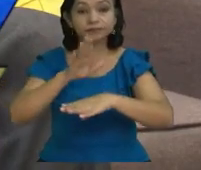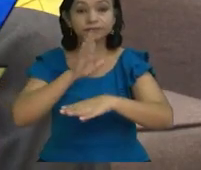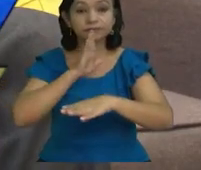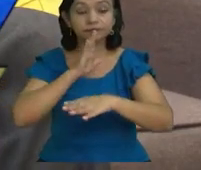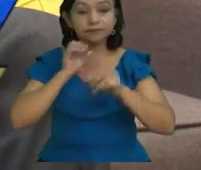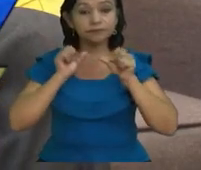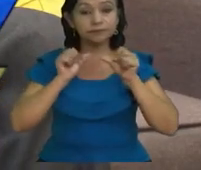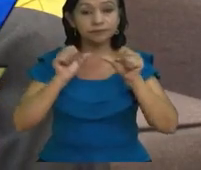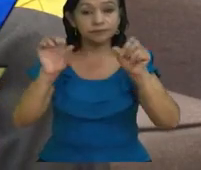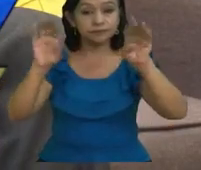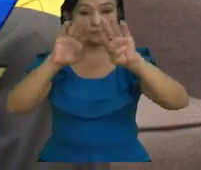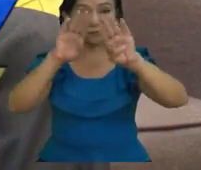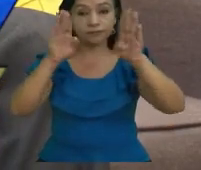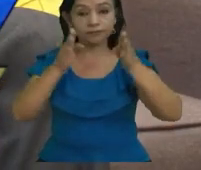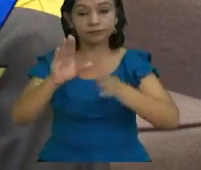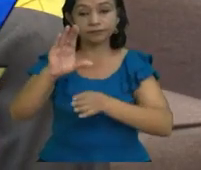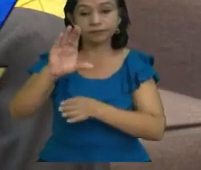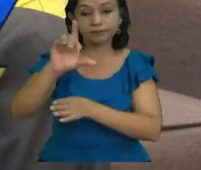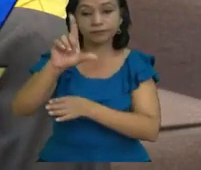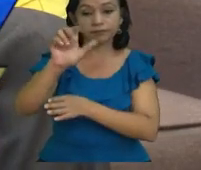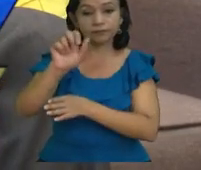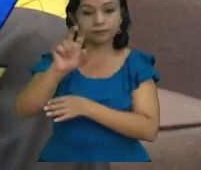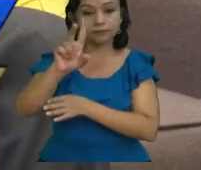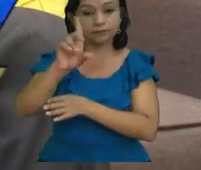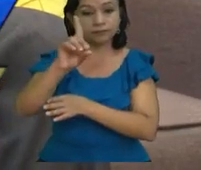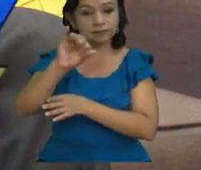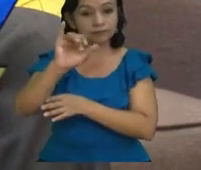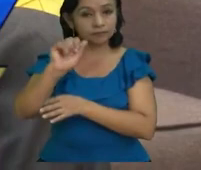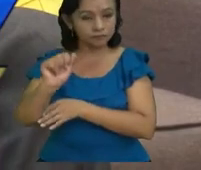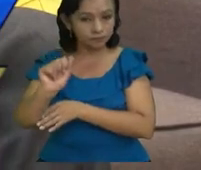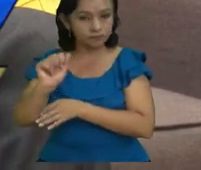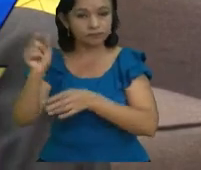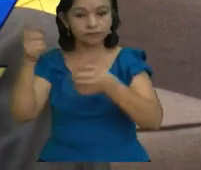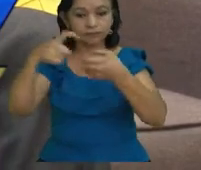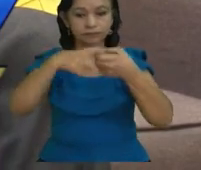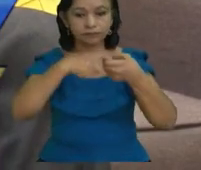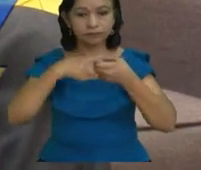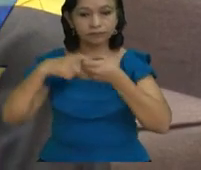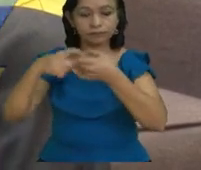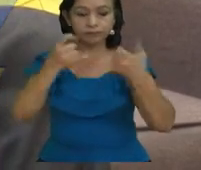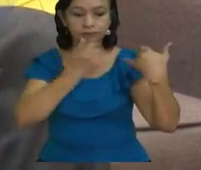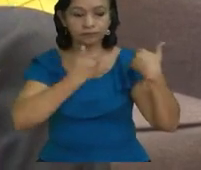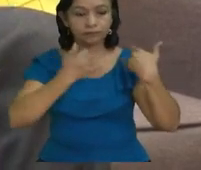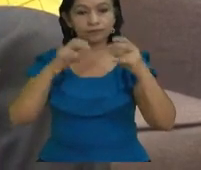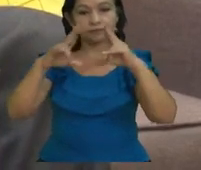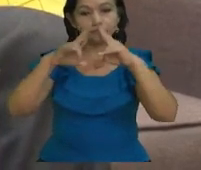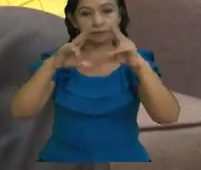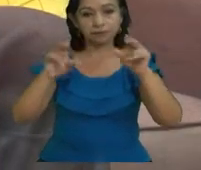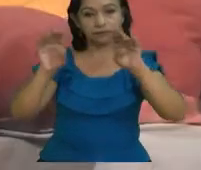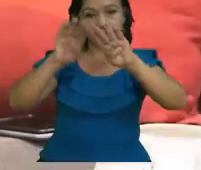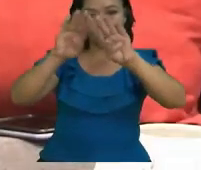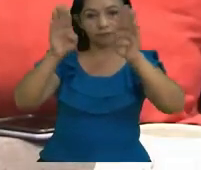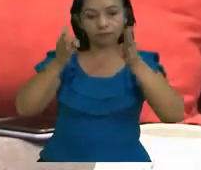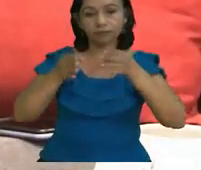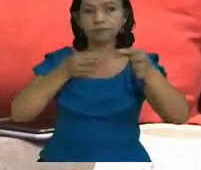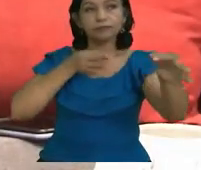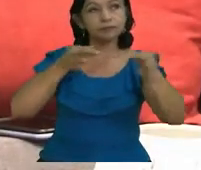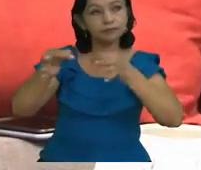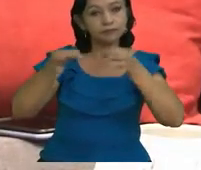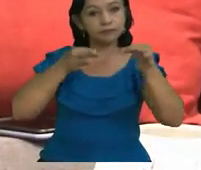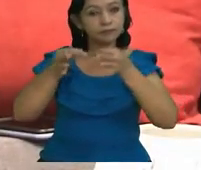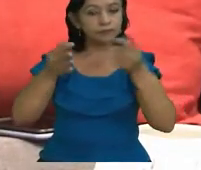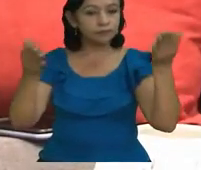con la compañera Claudia Cárdenas, codirectora del Instituto Nicaragüense de Tecnología Agropecuaria, y ella nos explica